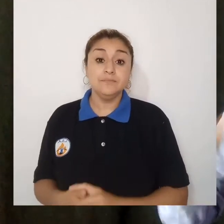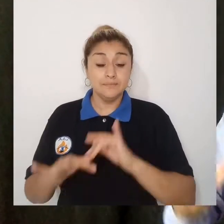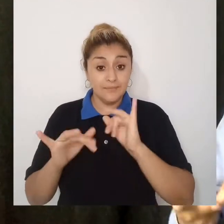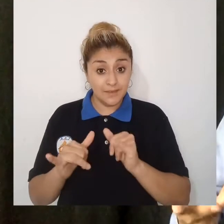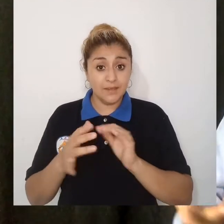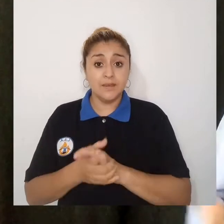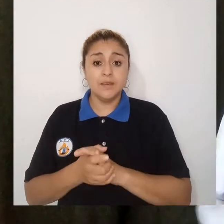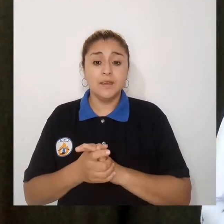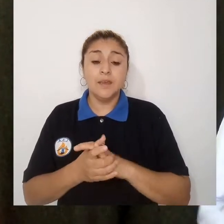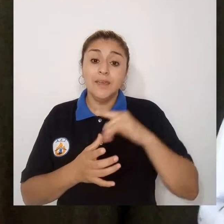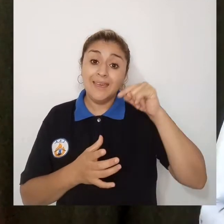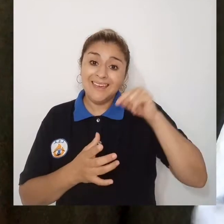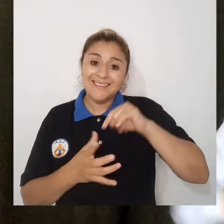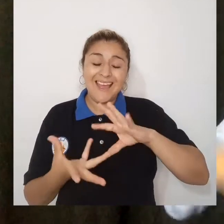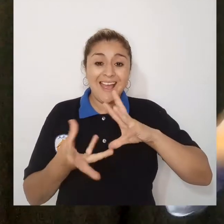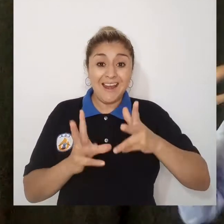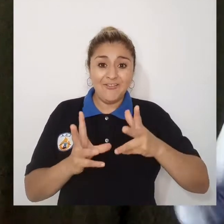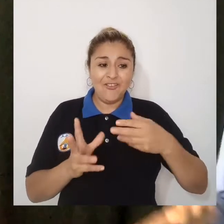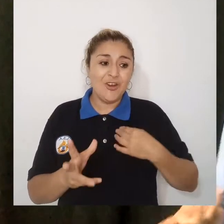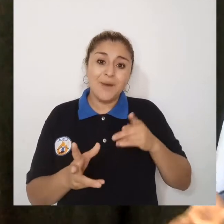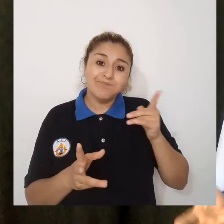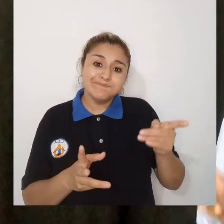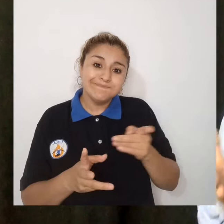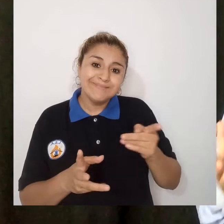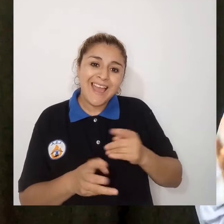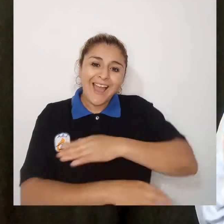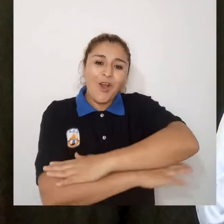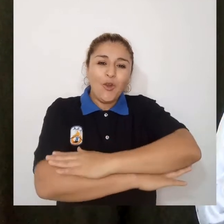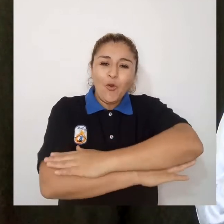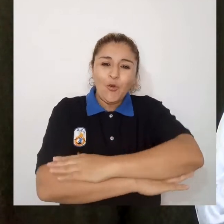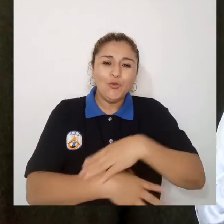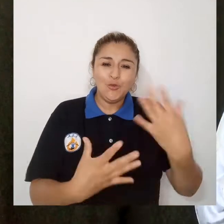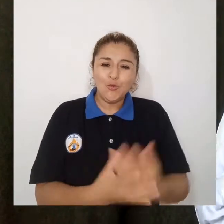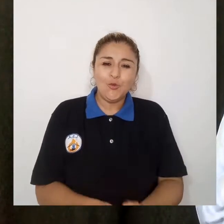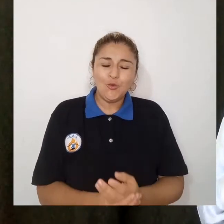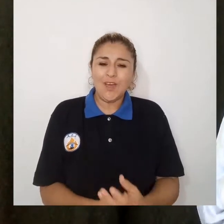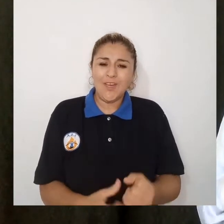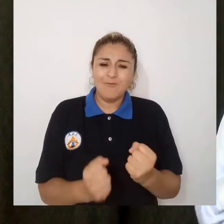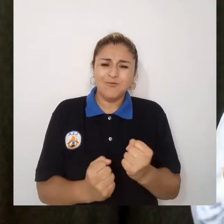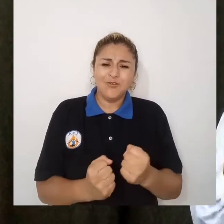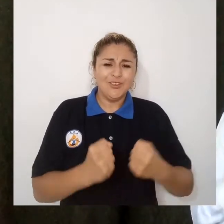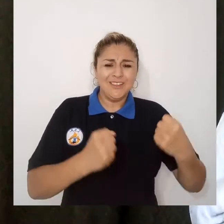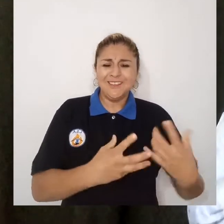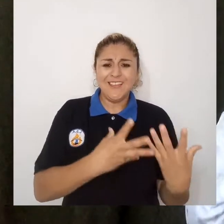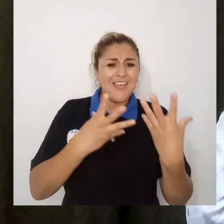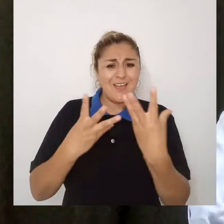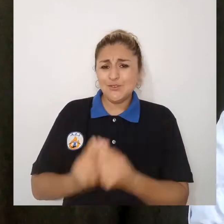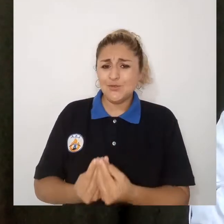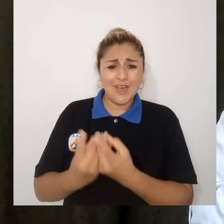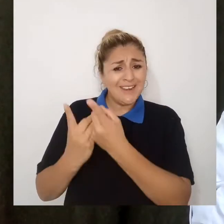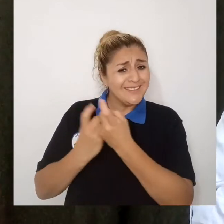recurrir a actitudes extraordinarias para cubrir las necesidades de aquellos